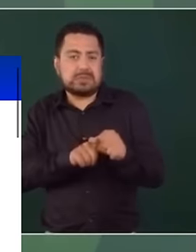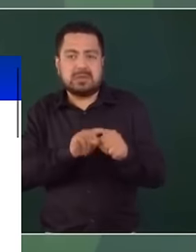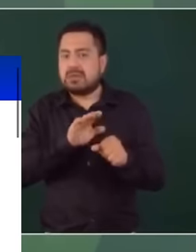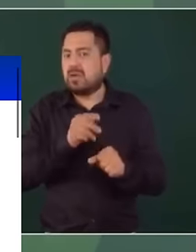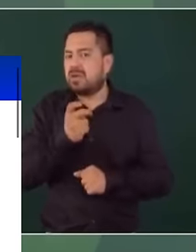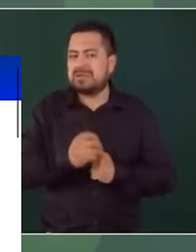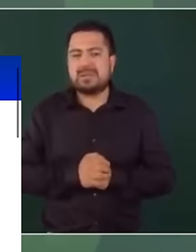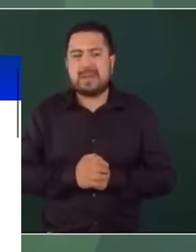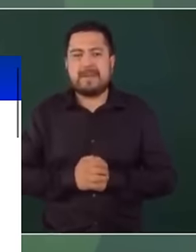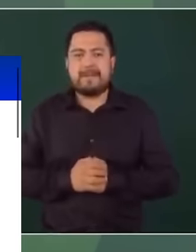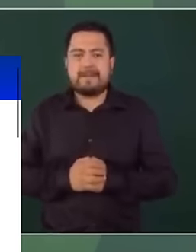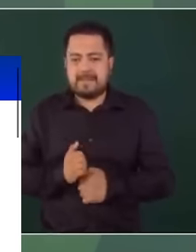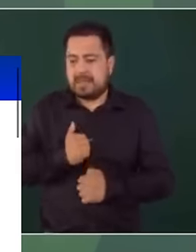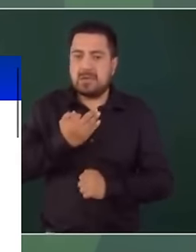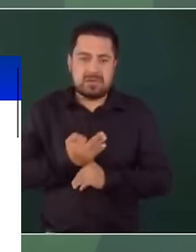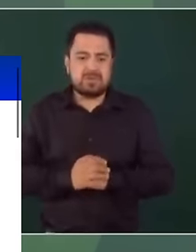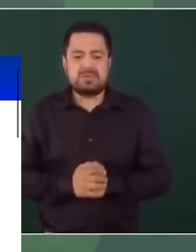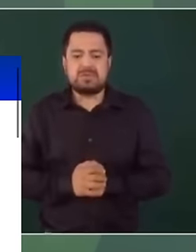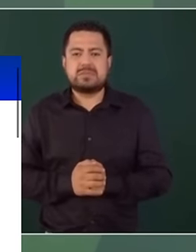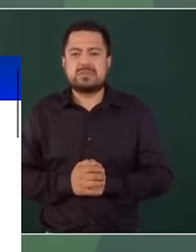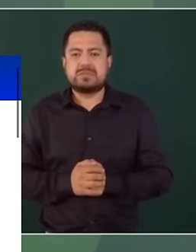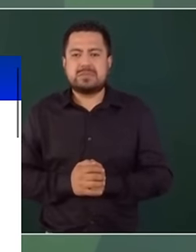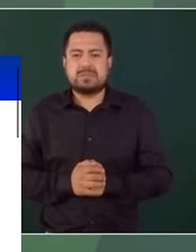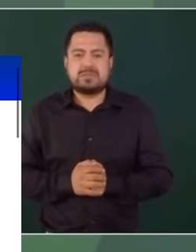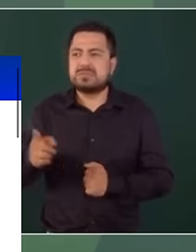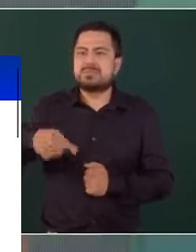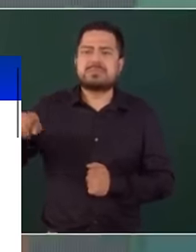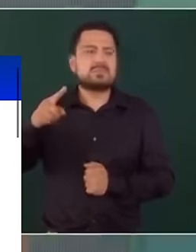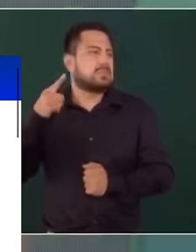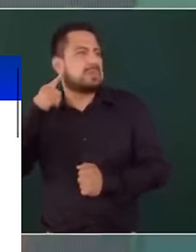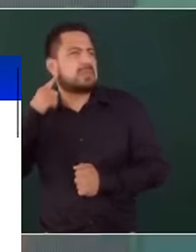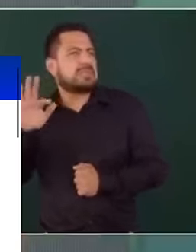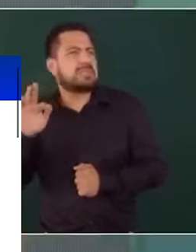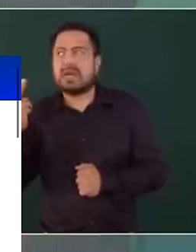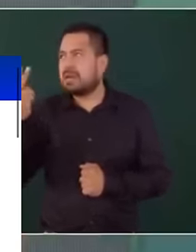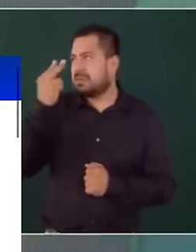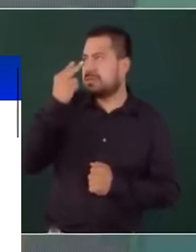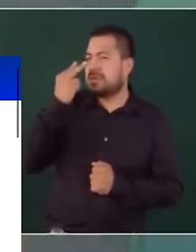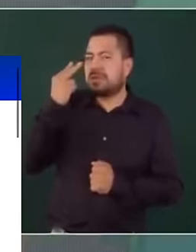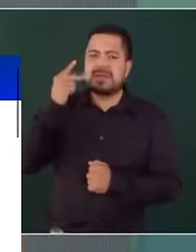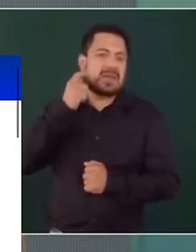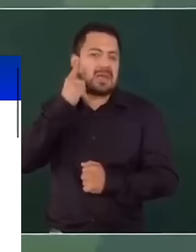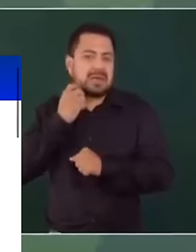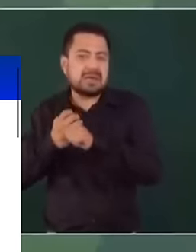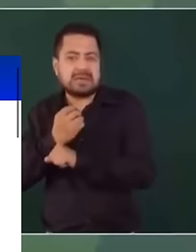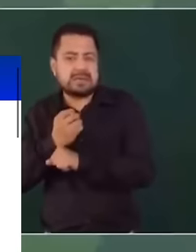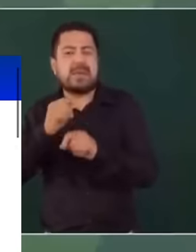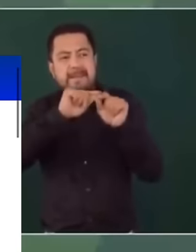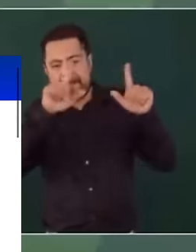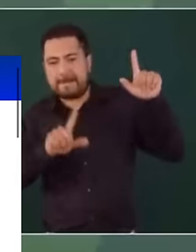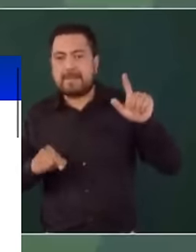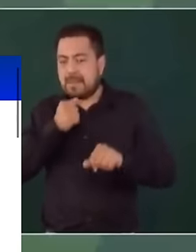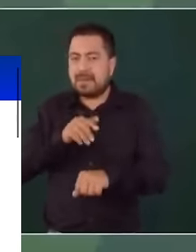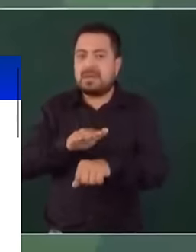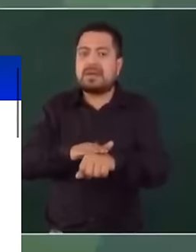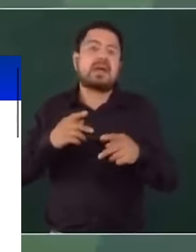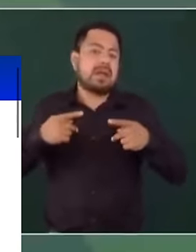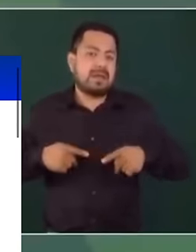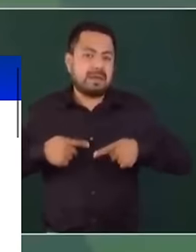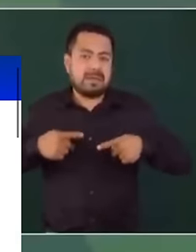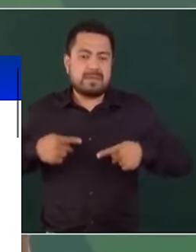eso también aprovecho, porque nos están escuchando, nos están viendo en todo Guerrero y todo el país, decirle a la gente